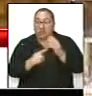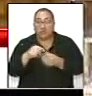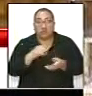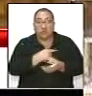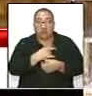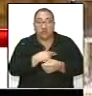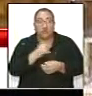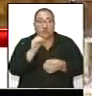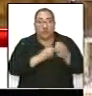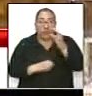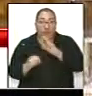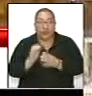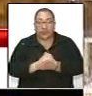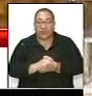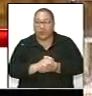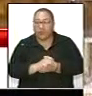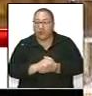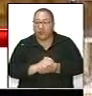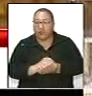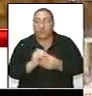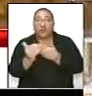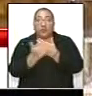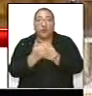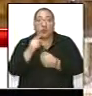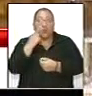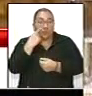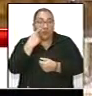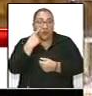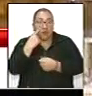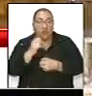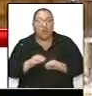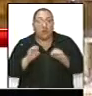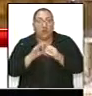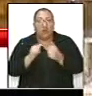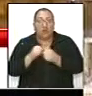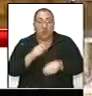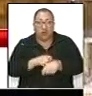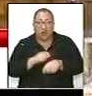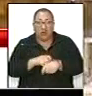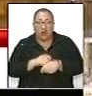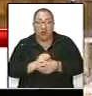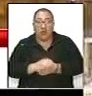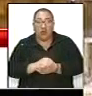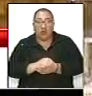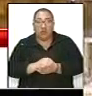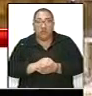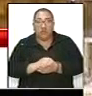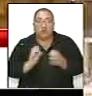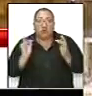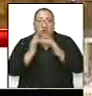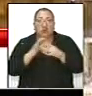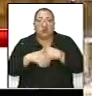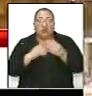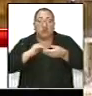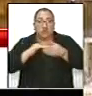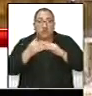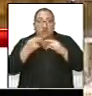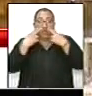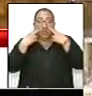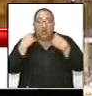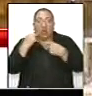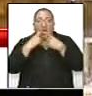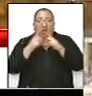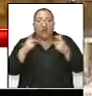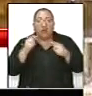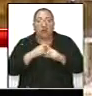que buscan acercar un conocimiento tradicional, un conocimiento vinculado a las comunidades nativas de lengua